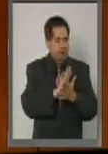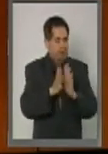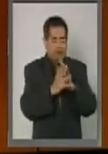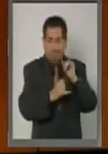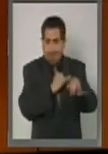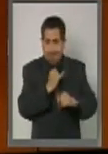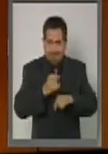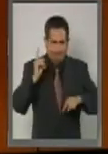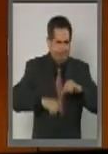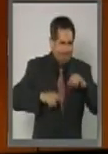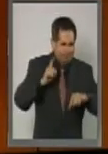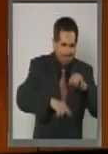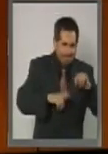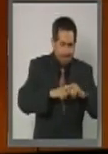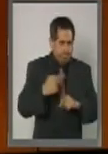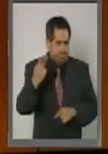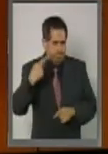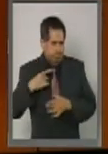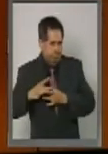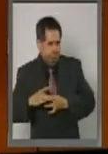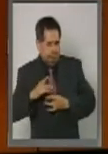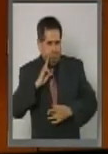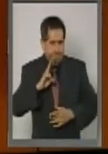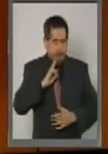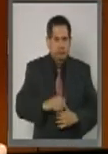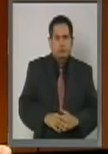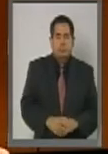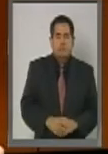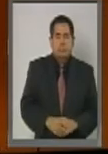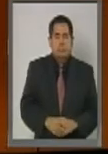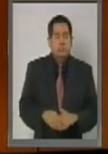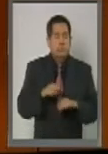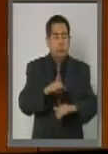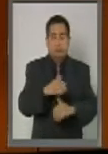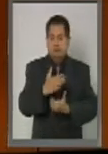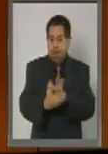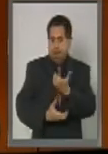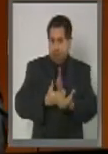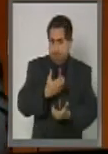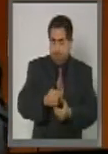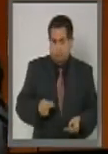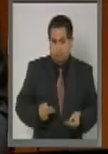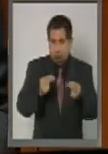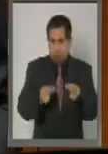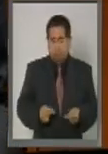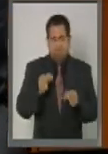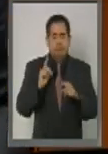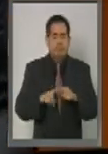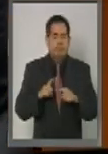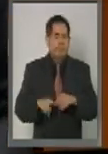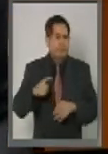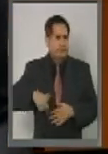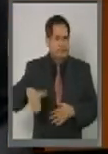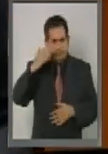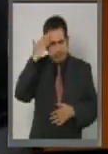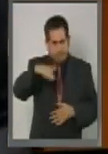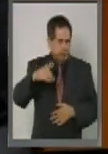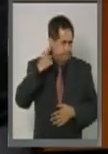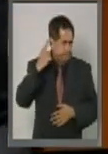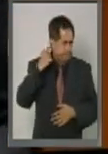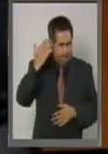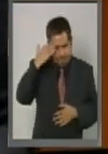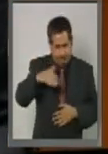transnacionales en crimen organizado. En materia comercial, como ustedes saben, está en curso